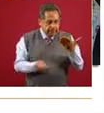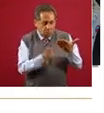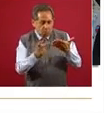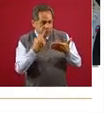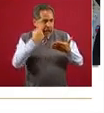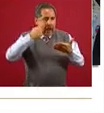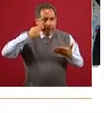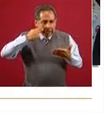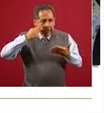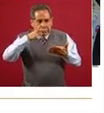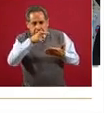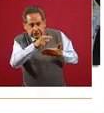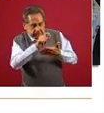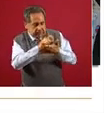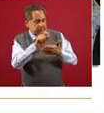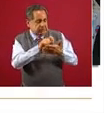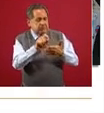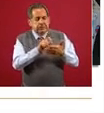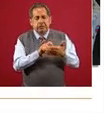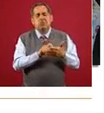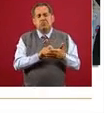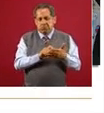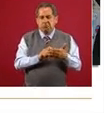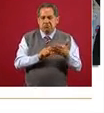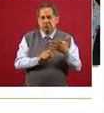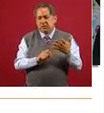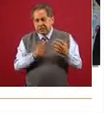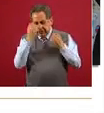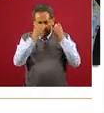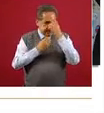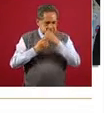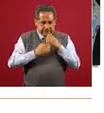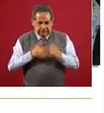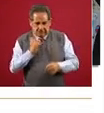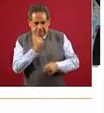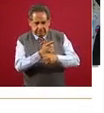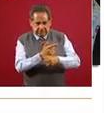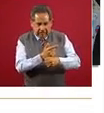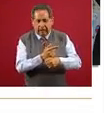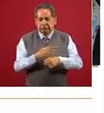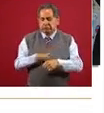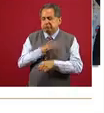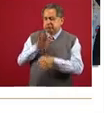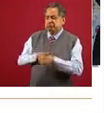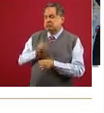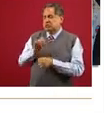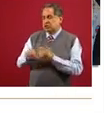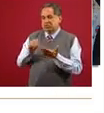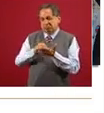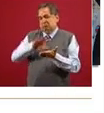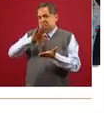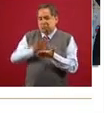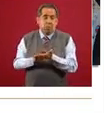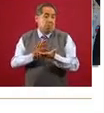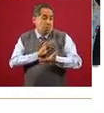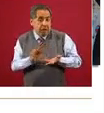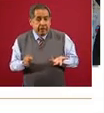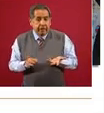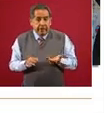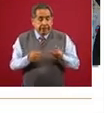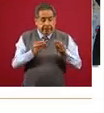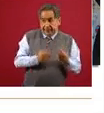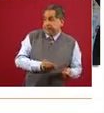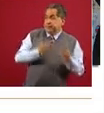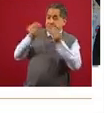que nosotros en la visita podamos discernir y ponerle una calificación que posteriormente se